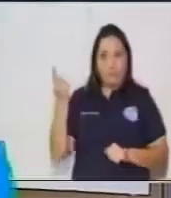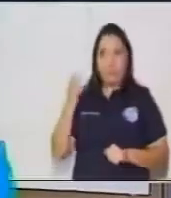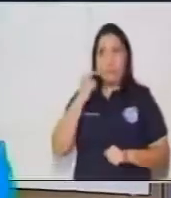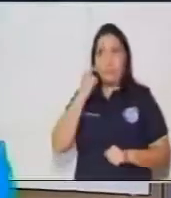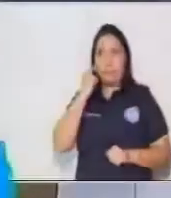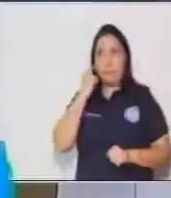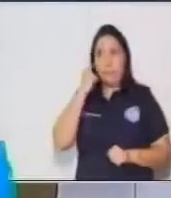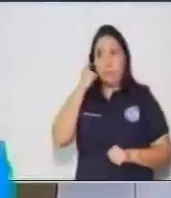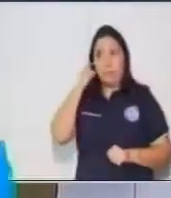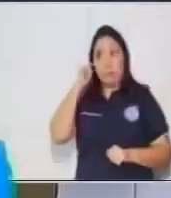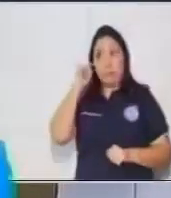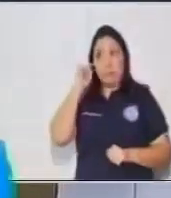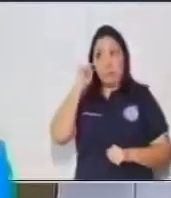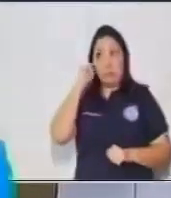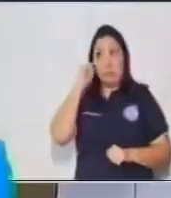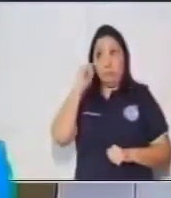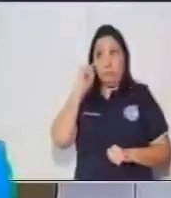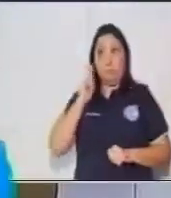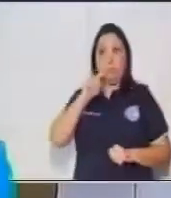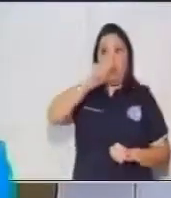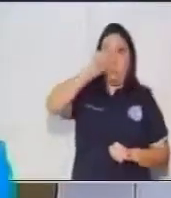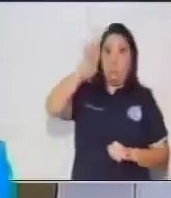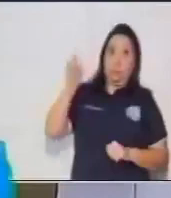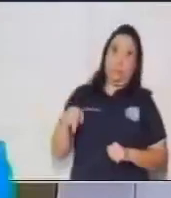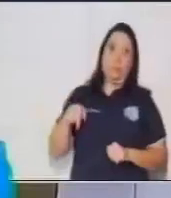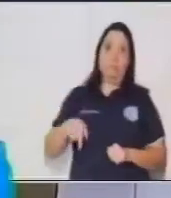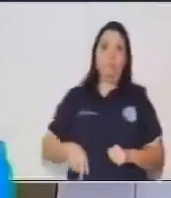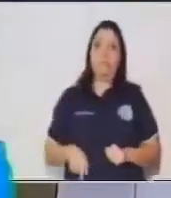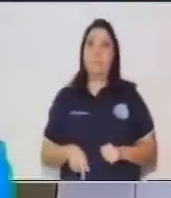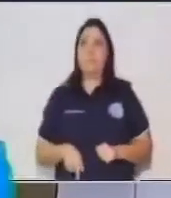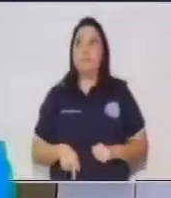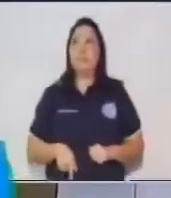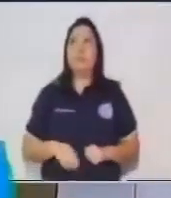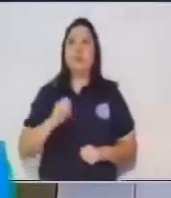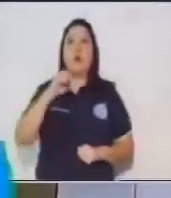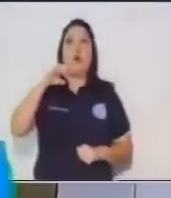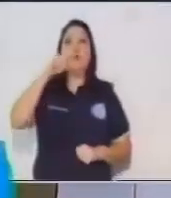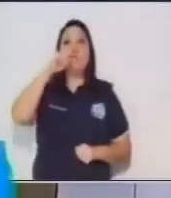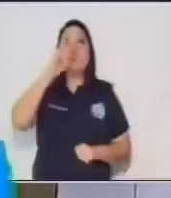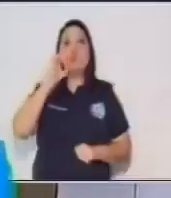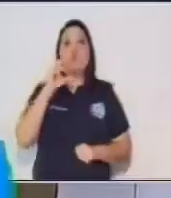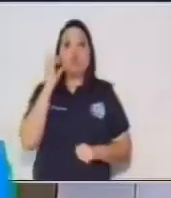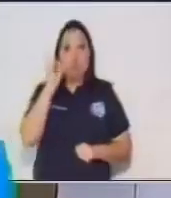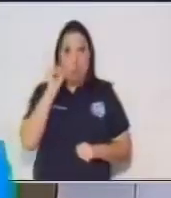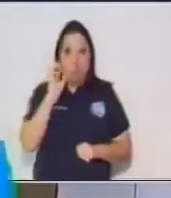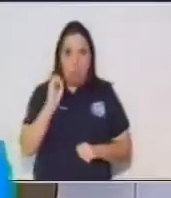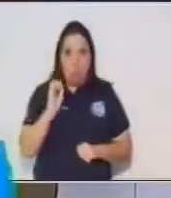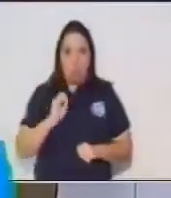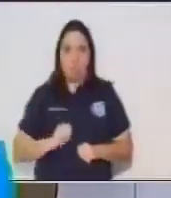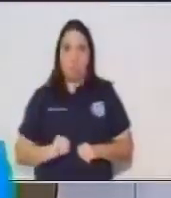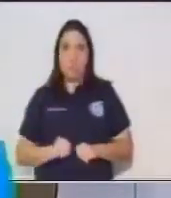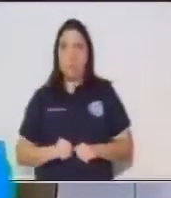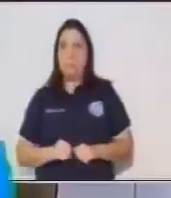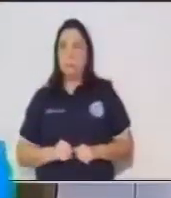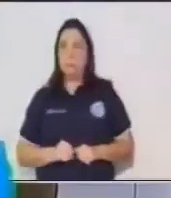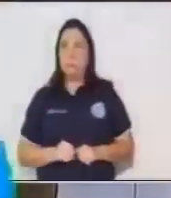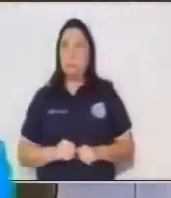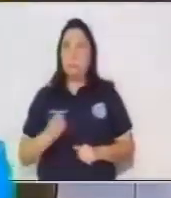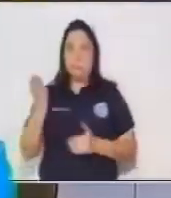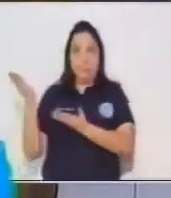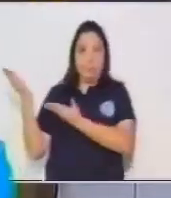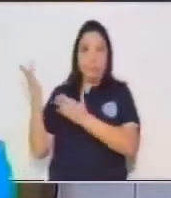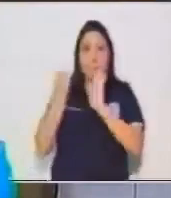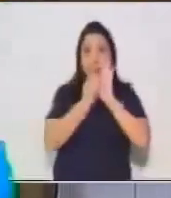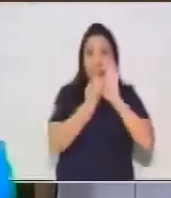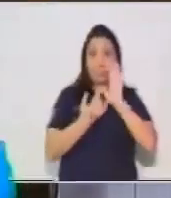del medio, ¿verdad? De 90 a 180, mi ángulo se va a llamar obtuso. Es como lo vemos